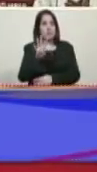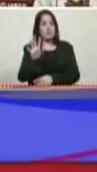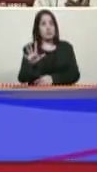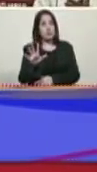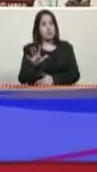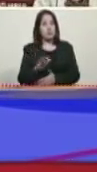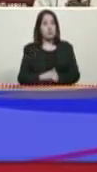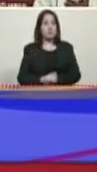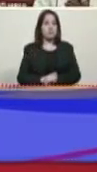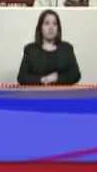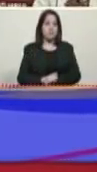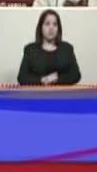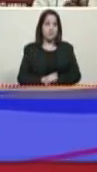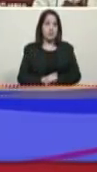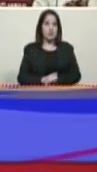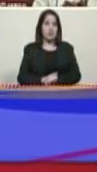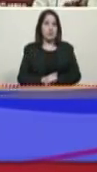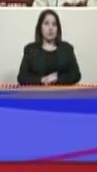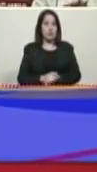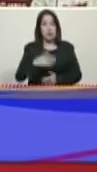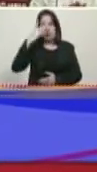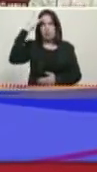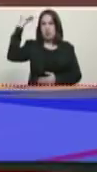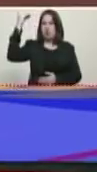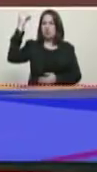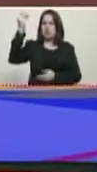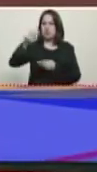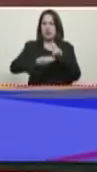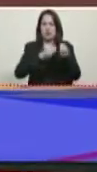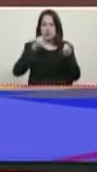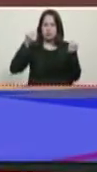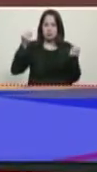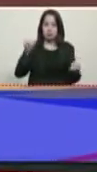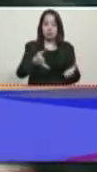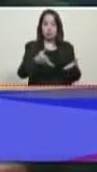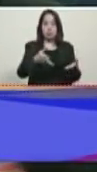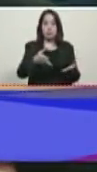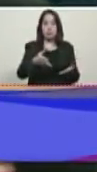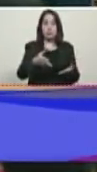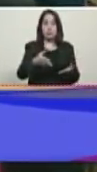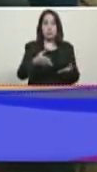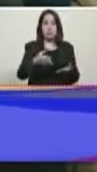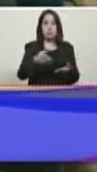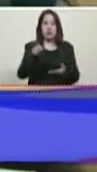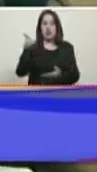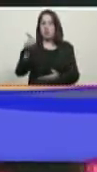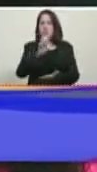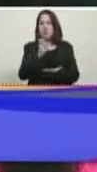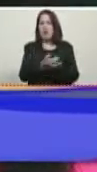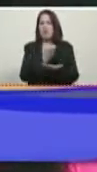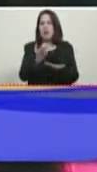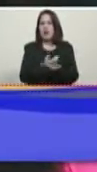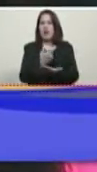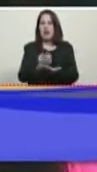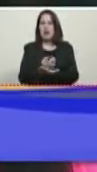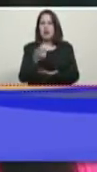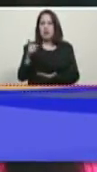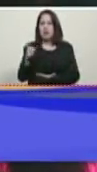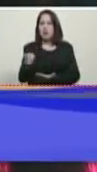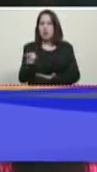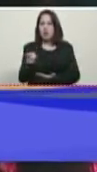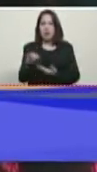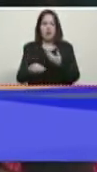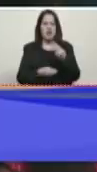qué fue lo que creo dios en el centro día tú que eres evangélico al sexto